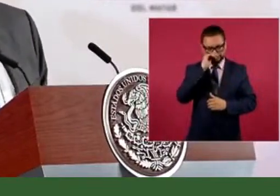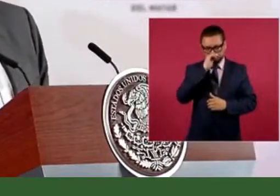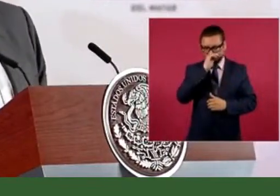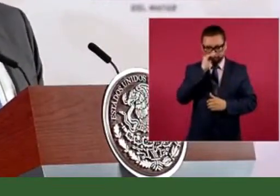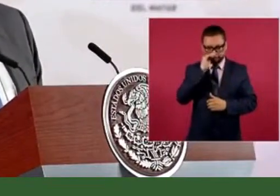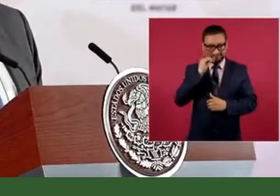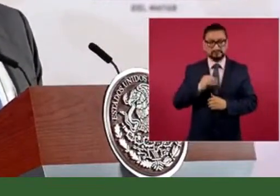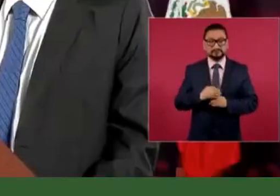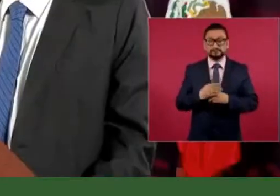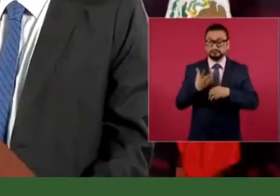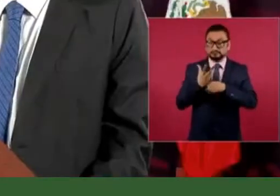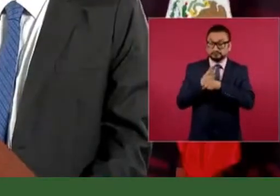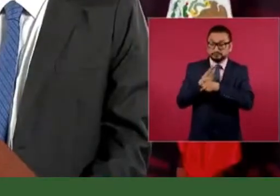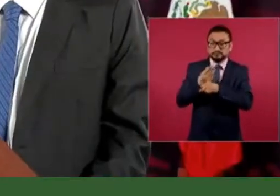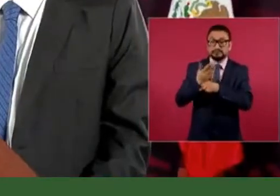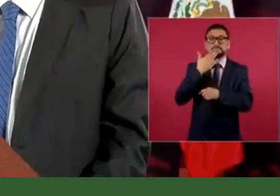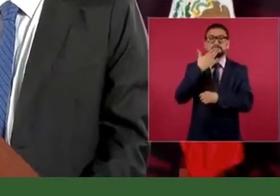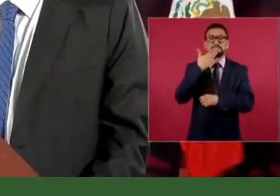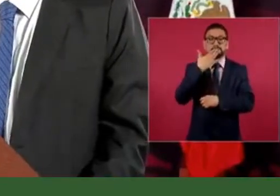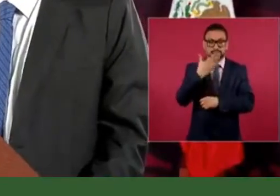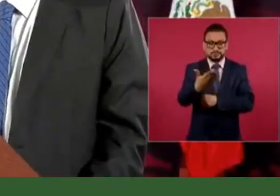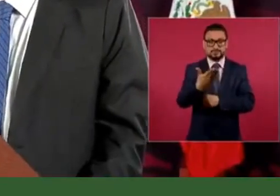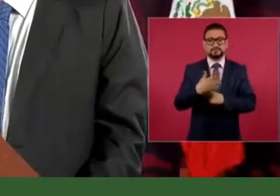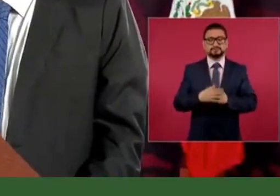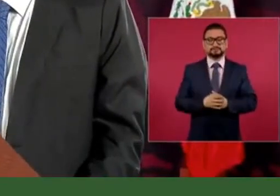bien hechos,